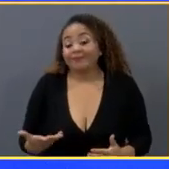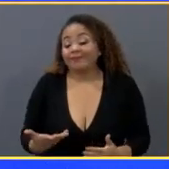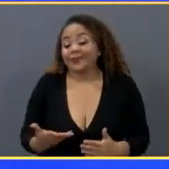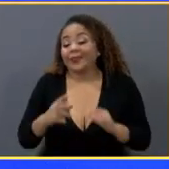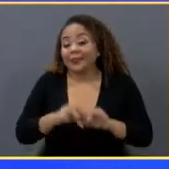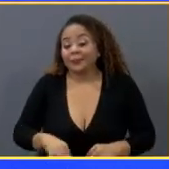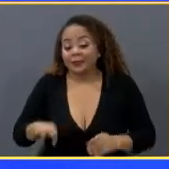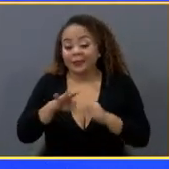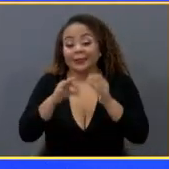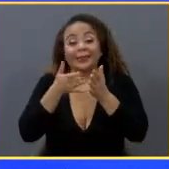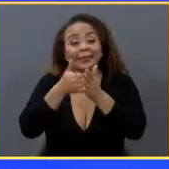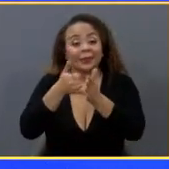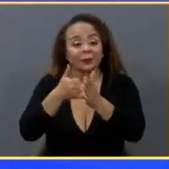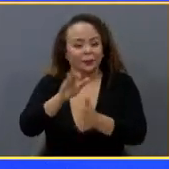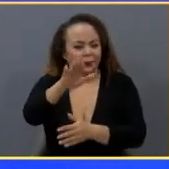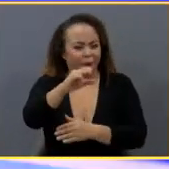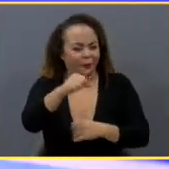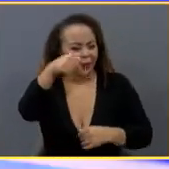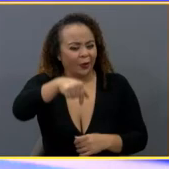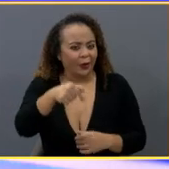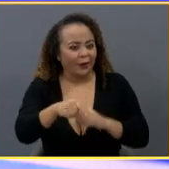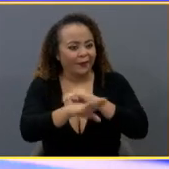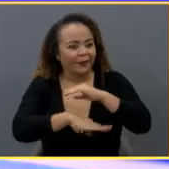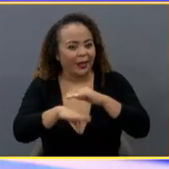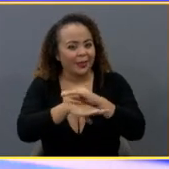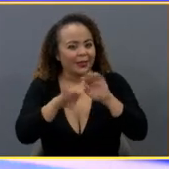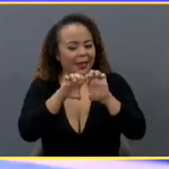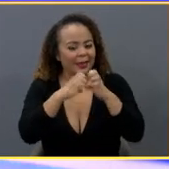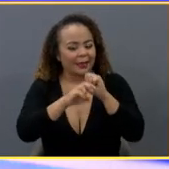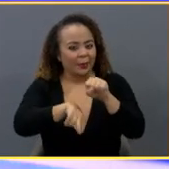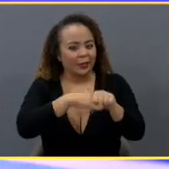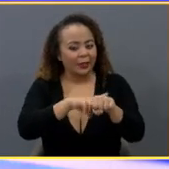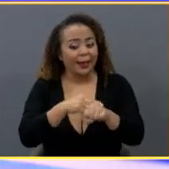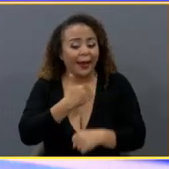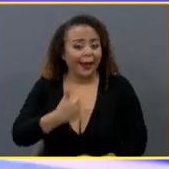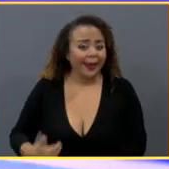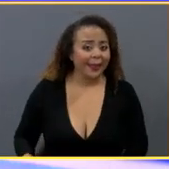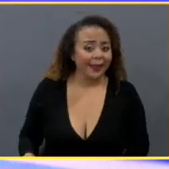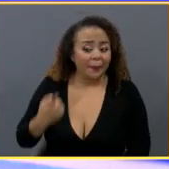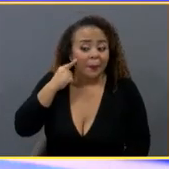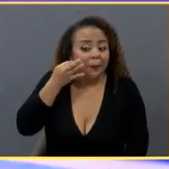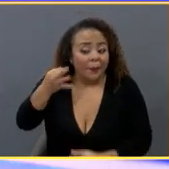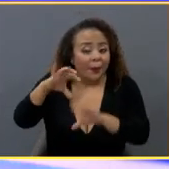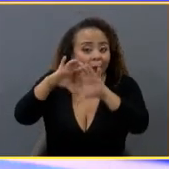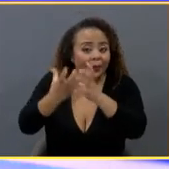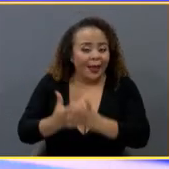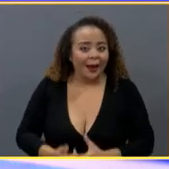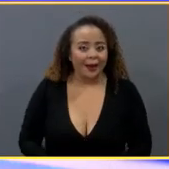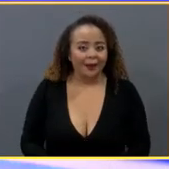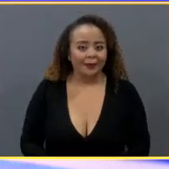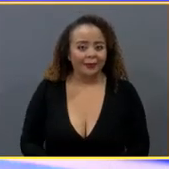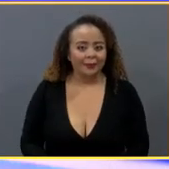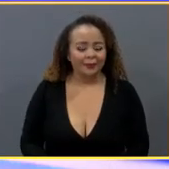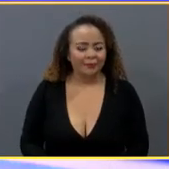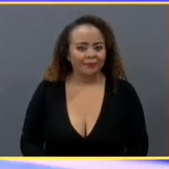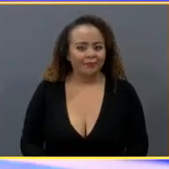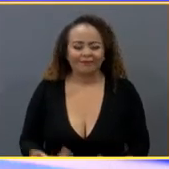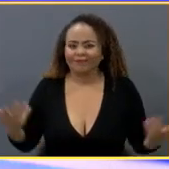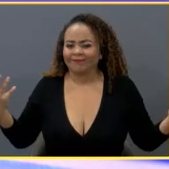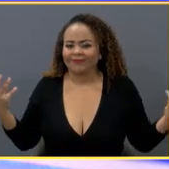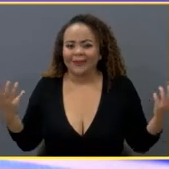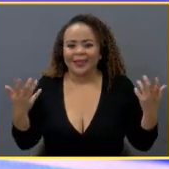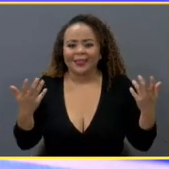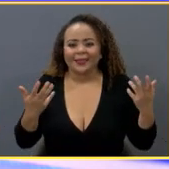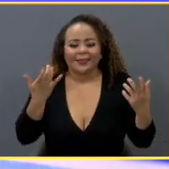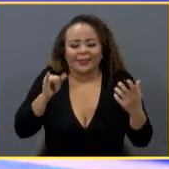los títulos. Imagínense que hoy la base de la selección nacional es Heredia. Claro. Herediano, para el Mundial. Trabajen con eso. Si